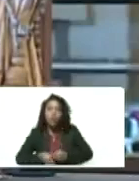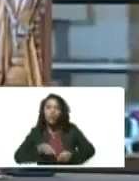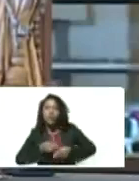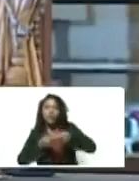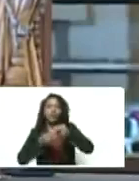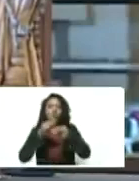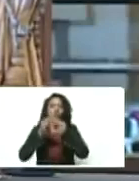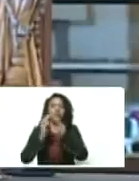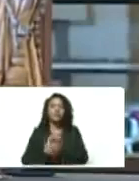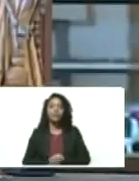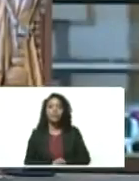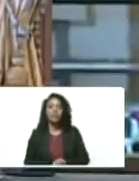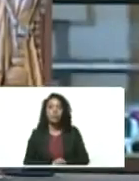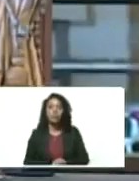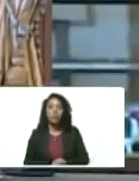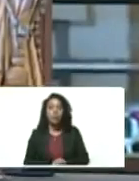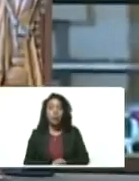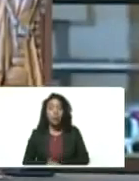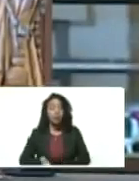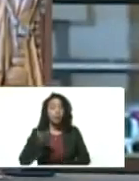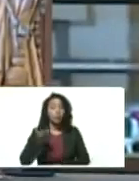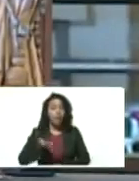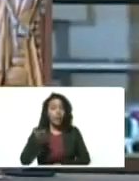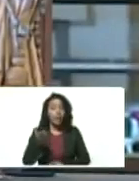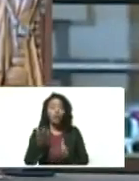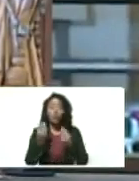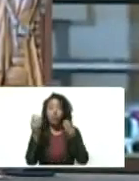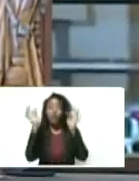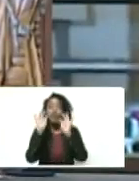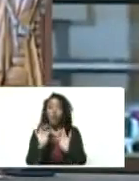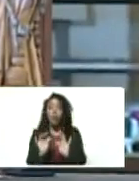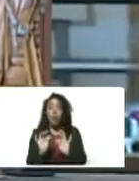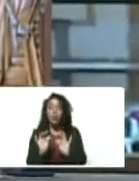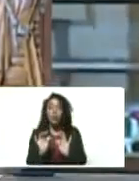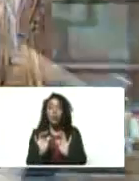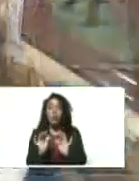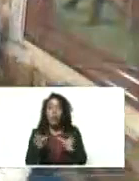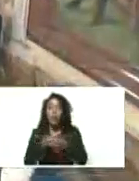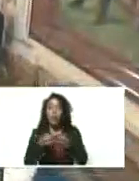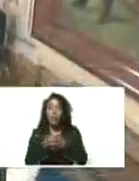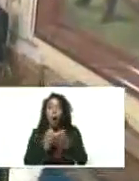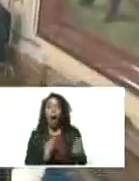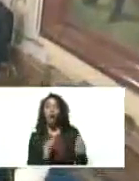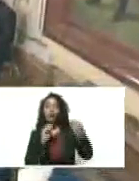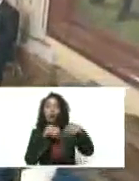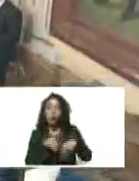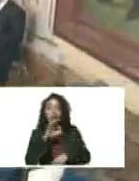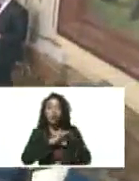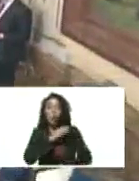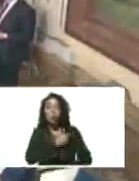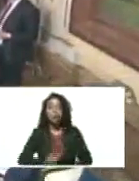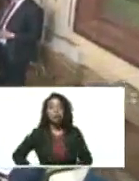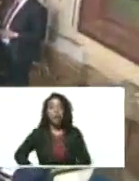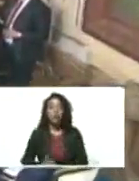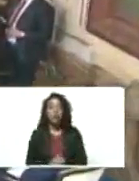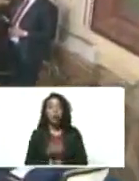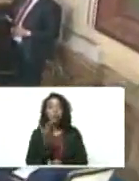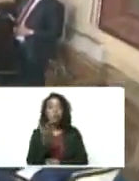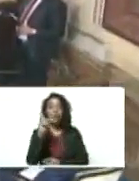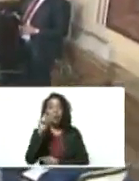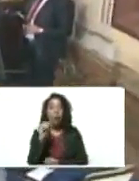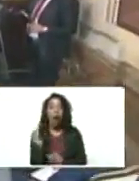y destacables en muchos entonces las partes han acordado señor presidente usted